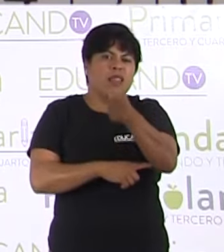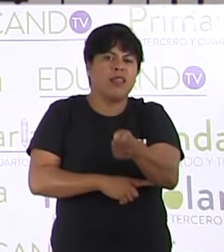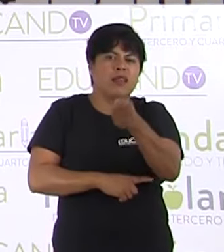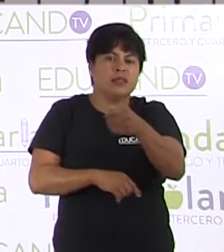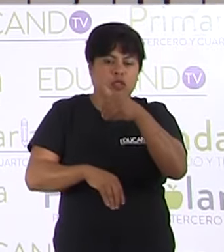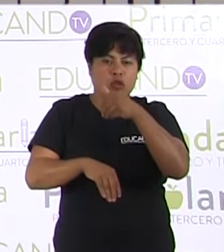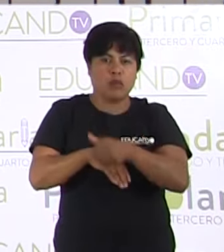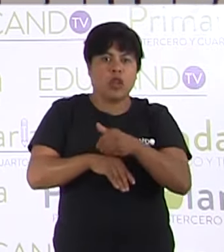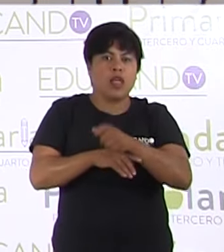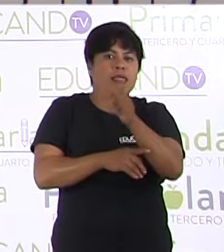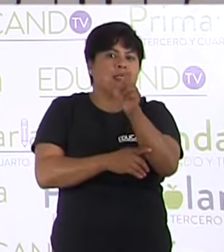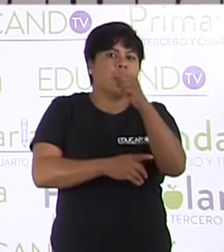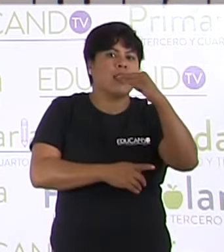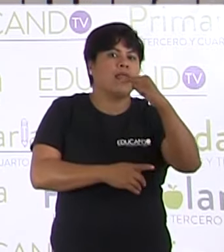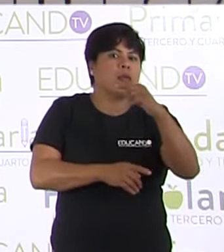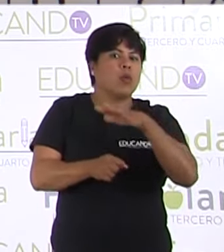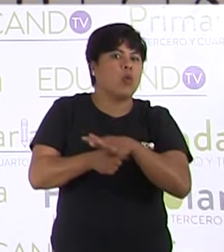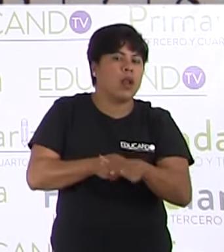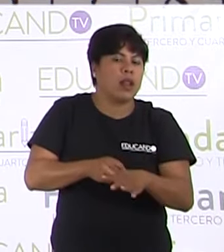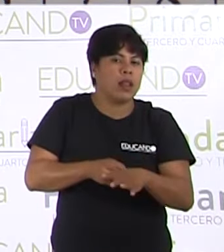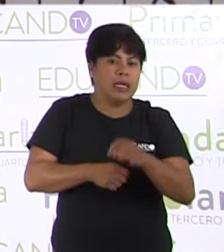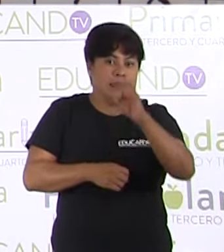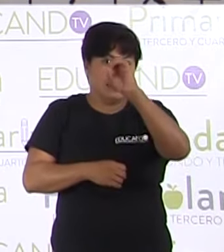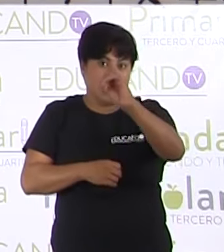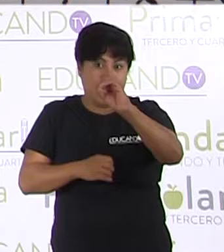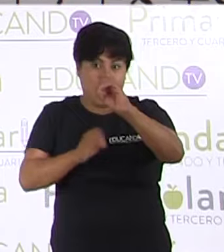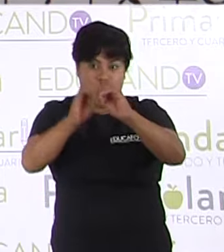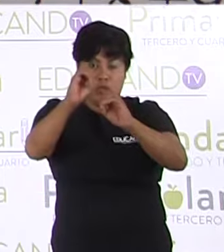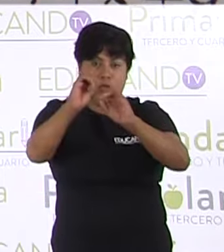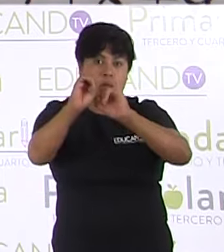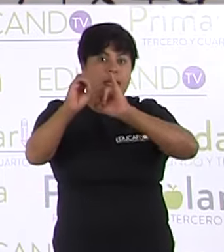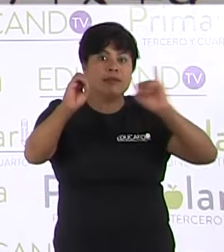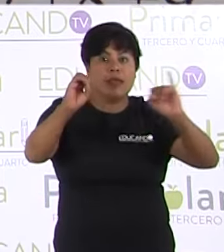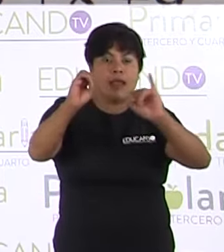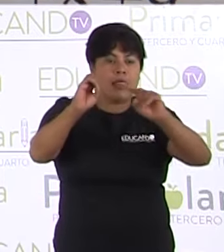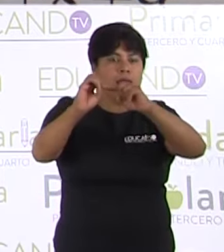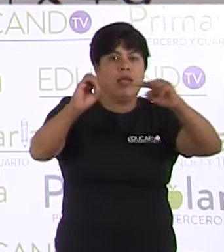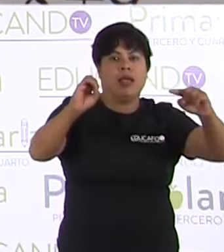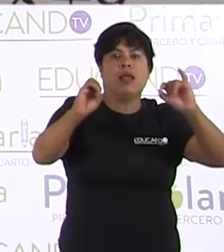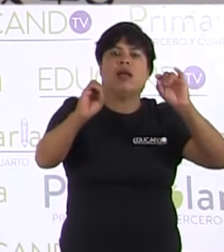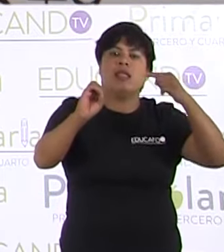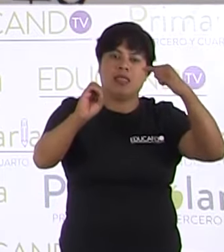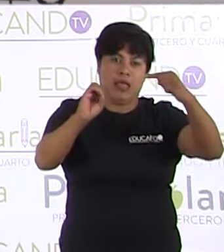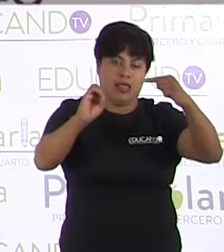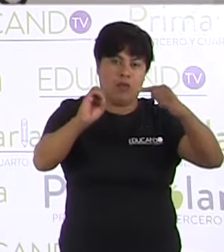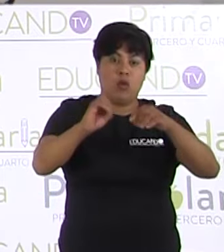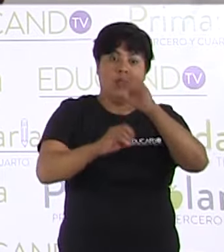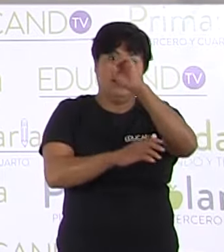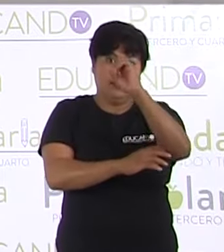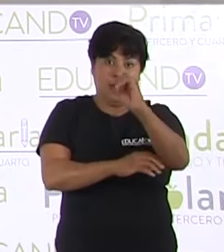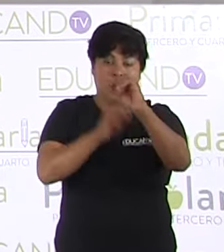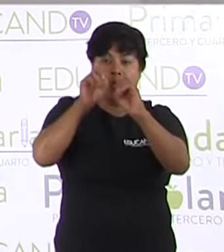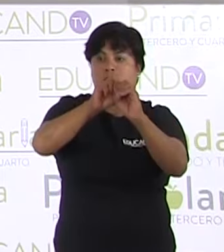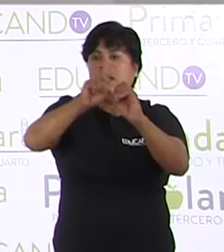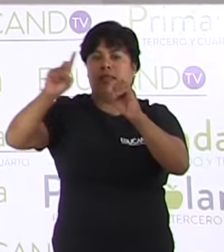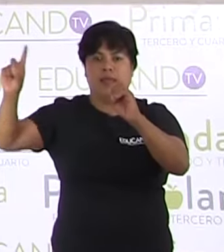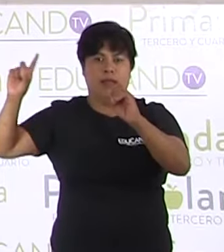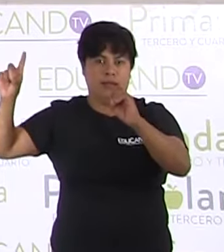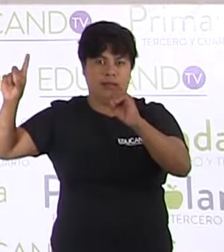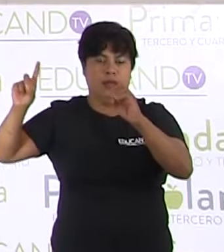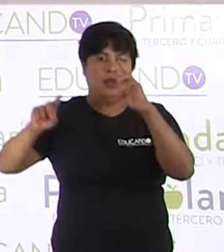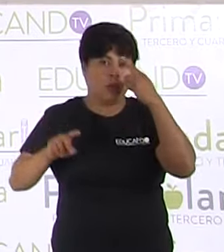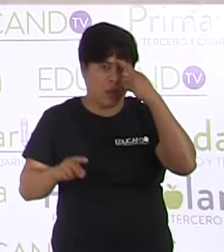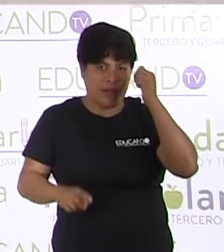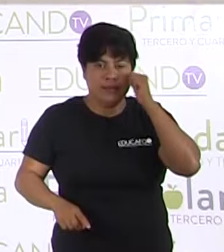que un número sea negativo significa que está a la izquierda del Cero en la recta numérica y uno positivo siempre a la derecha de